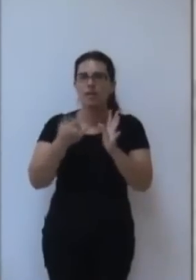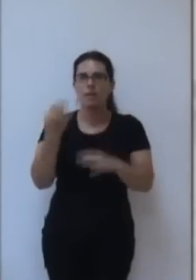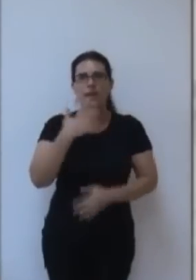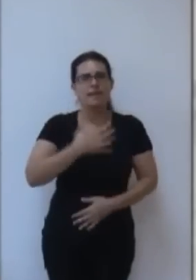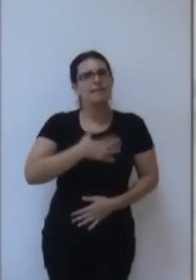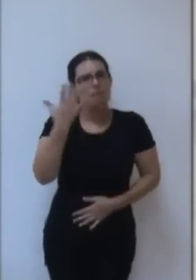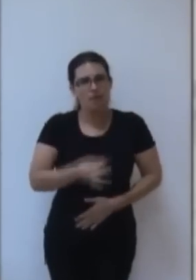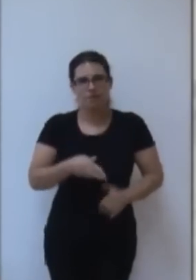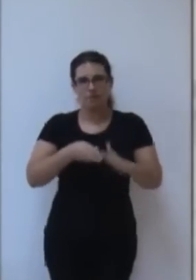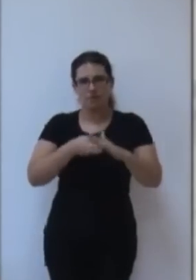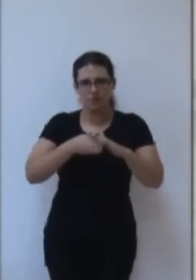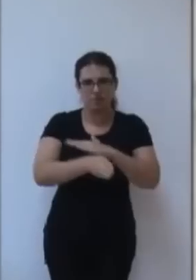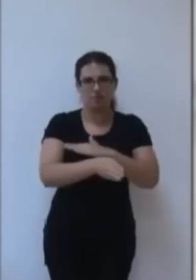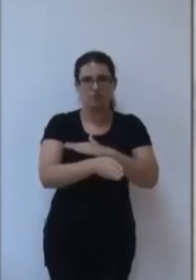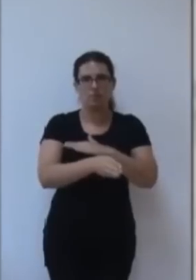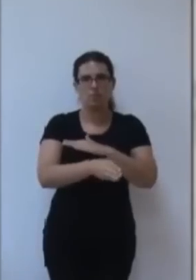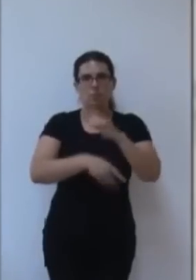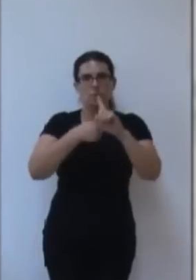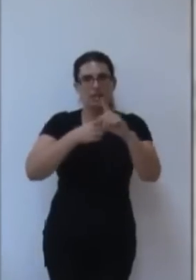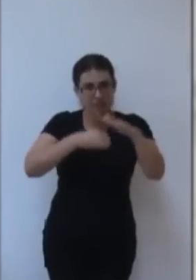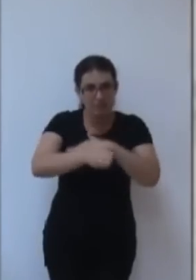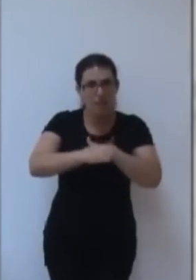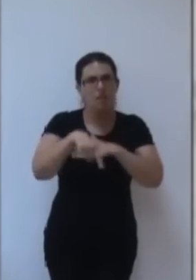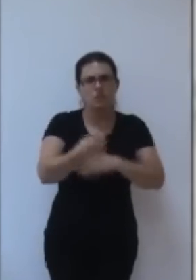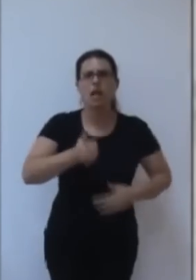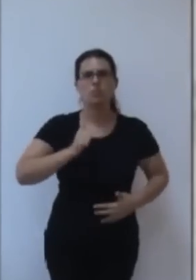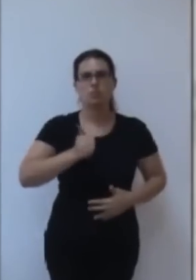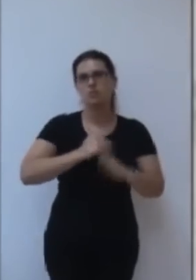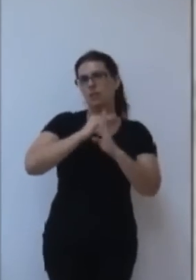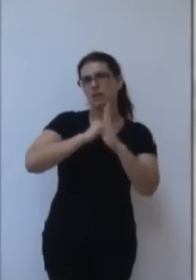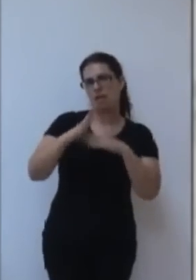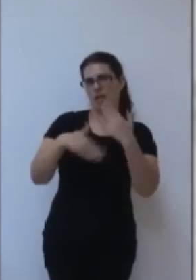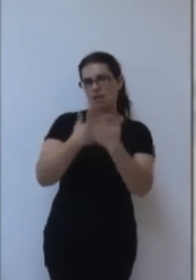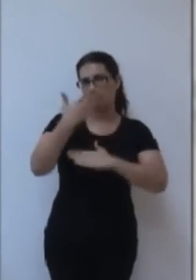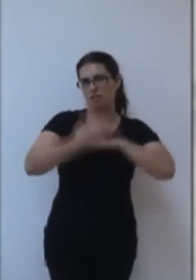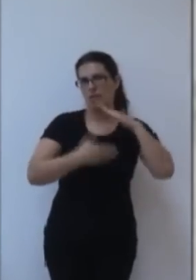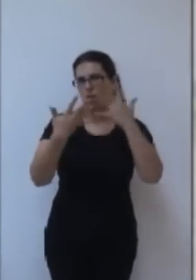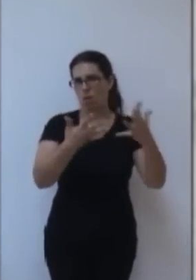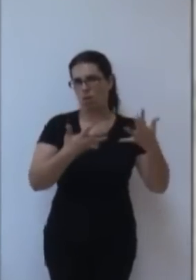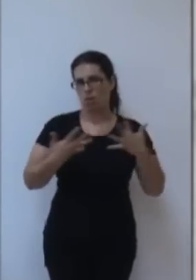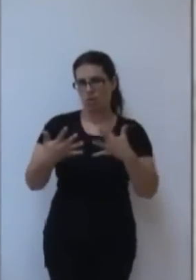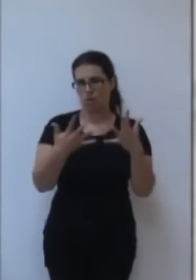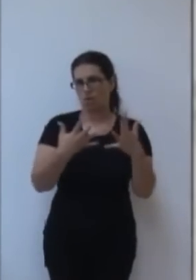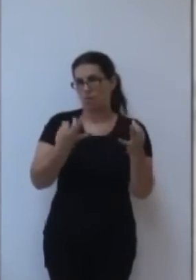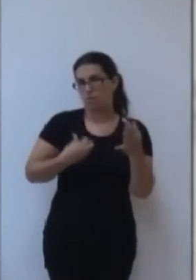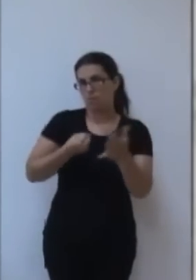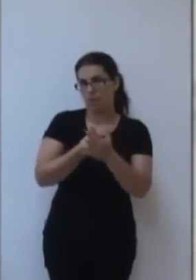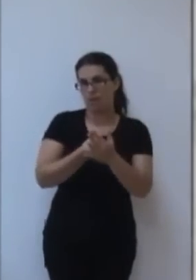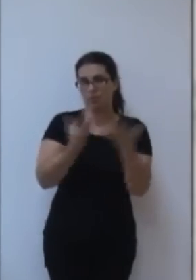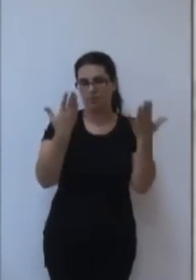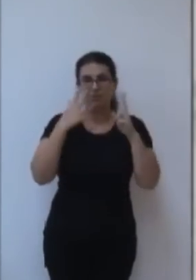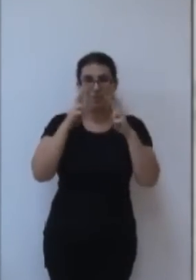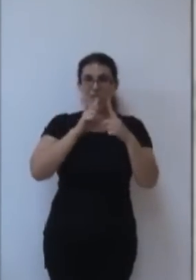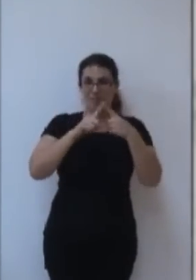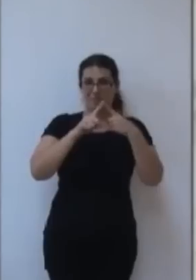ellas, pero además qué partido les podemos sacar, ¿no? Que era lo primero que comentábamos. En cuanto al acceso, evidentemente, si